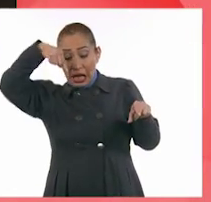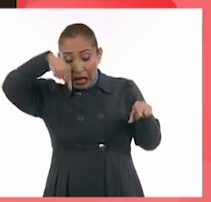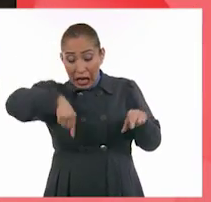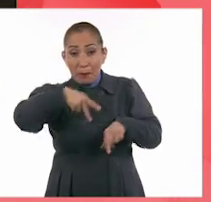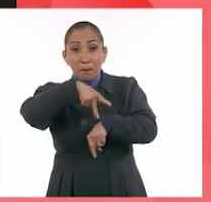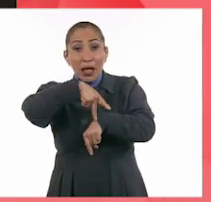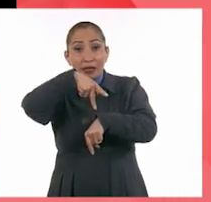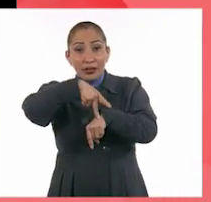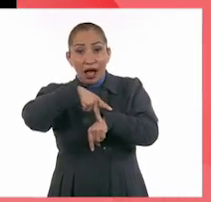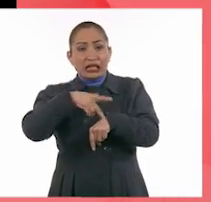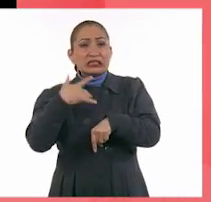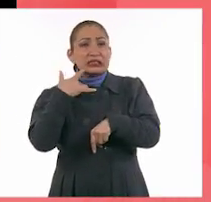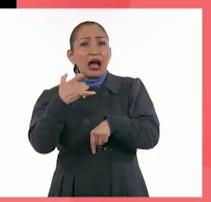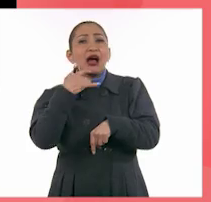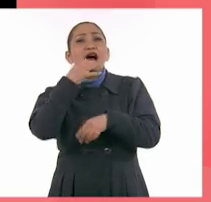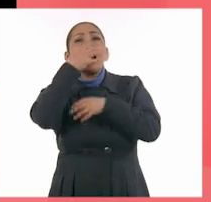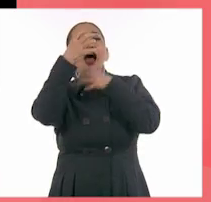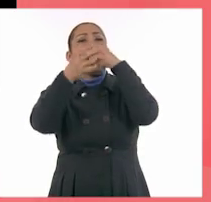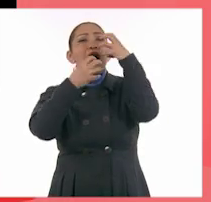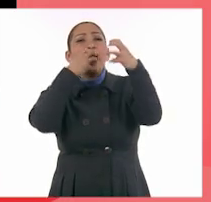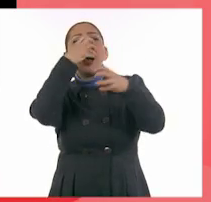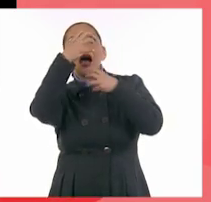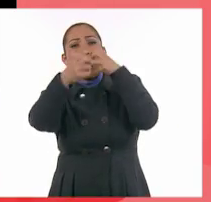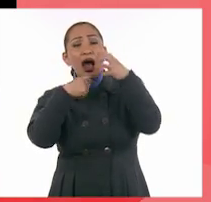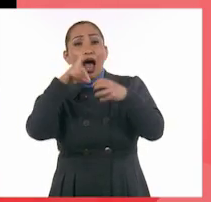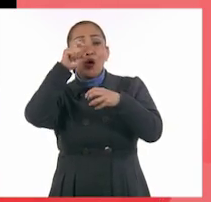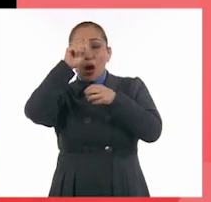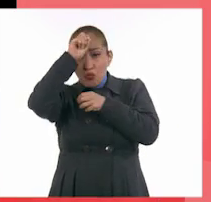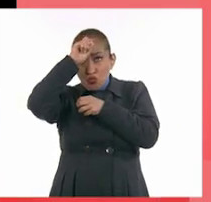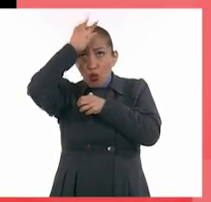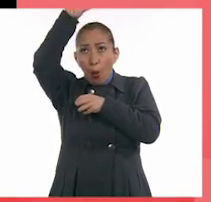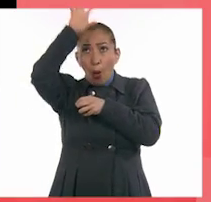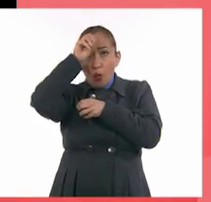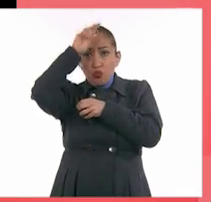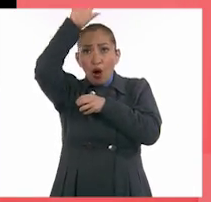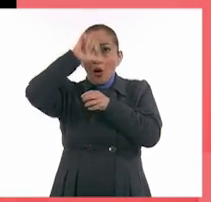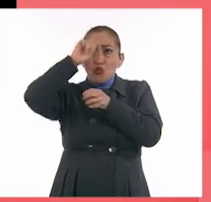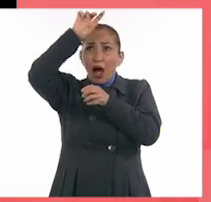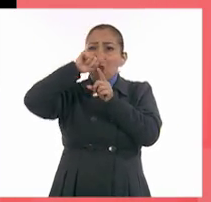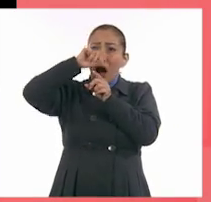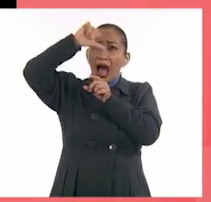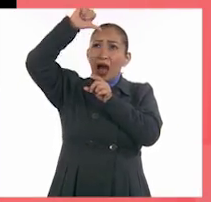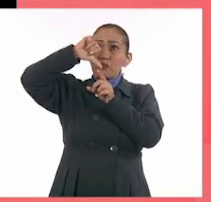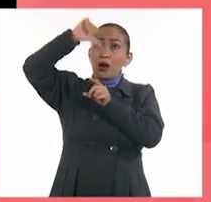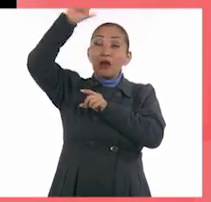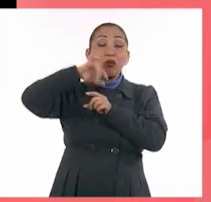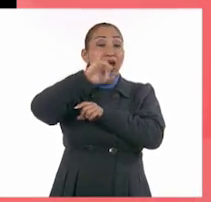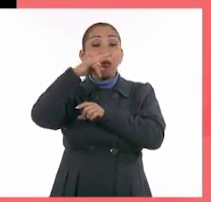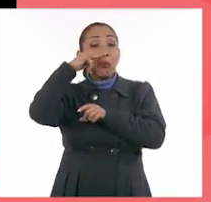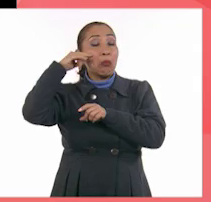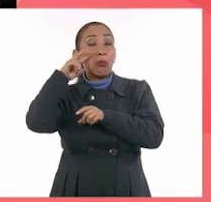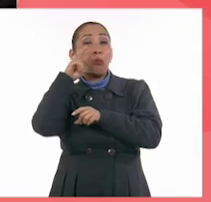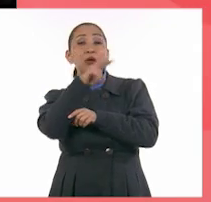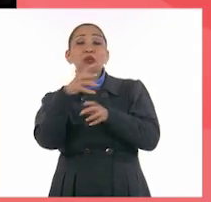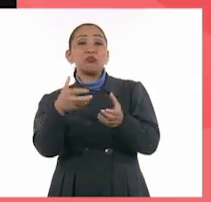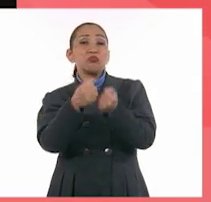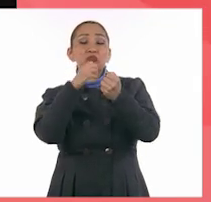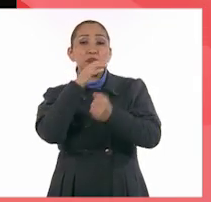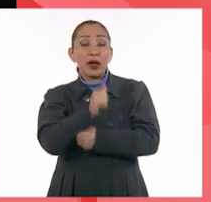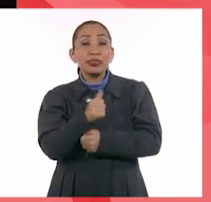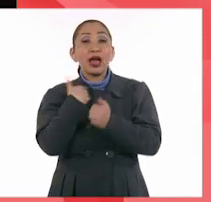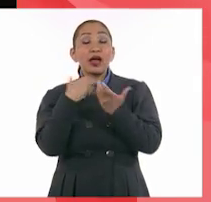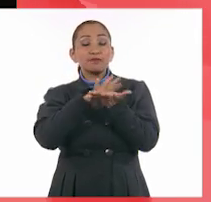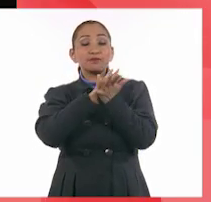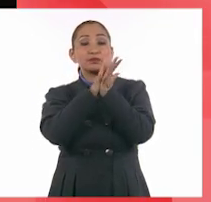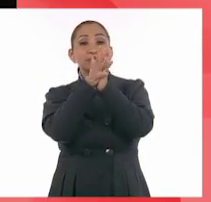peñasco. Tratando de pedir ayuda, lanzaba chorros de agua cada vez más altos, pero nadie pudo rescatarla. Así que